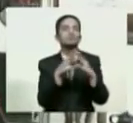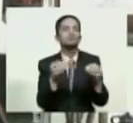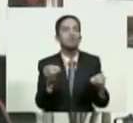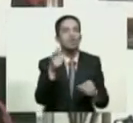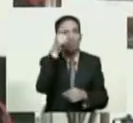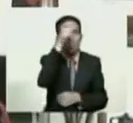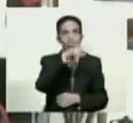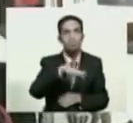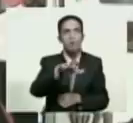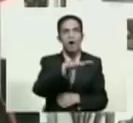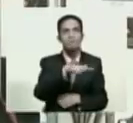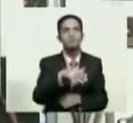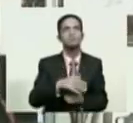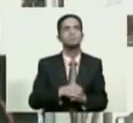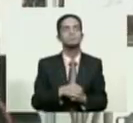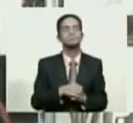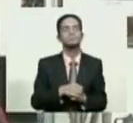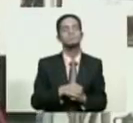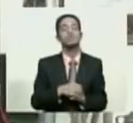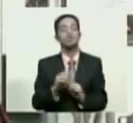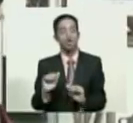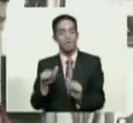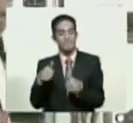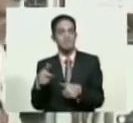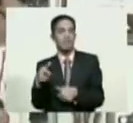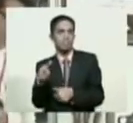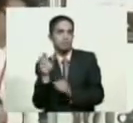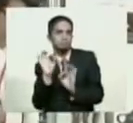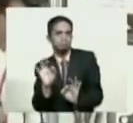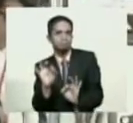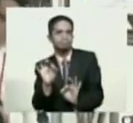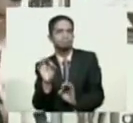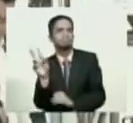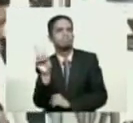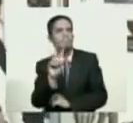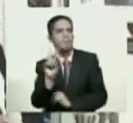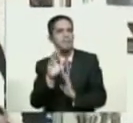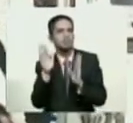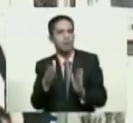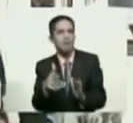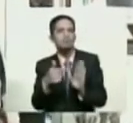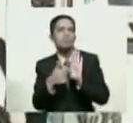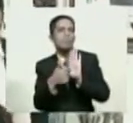luchan, comenzando por el pueblo venezolano, que está dando una demostración de